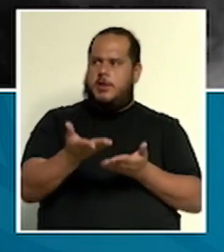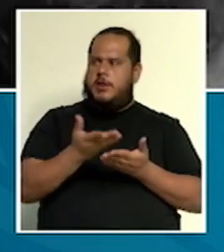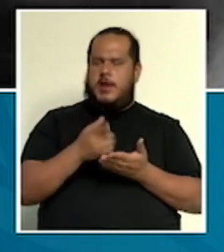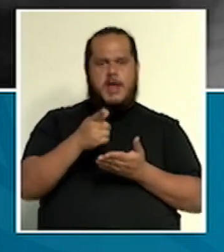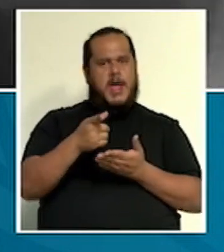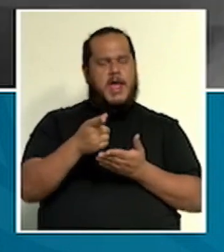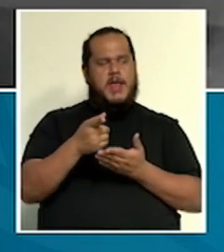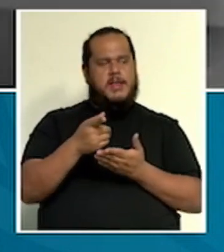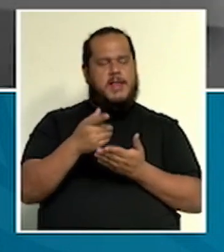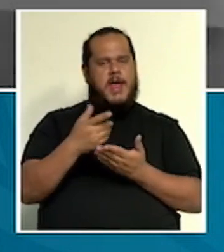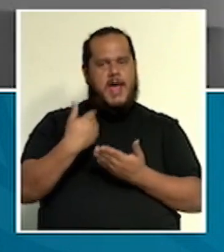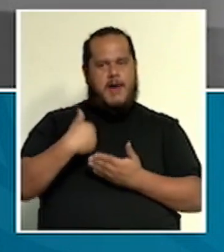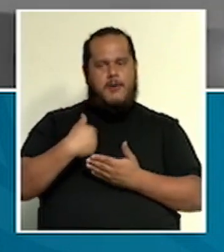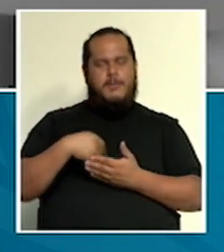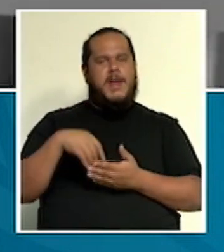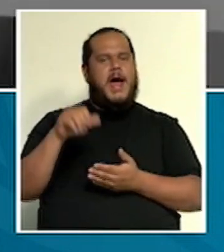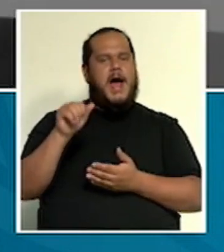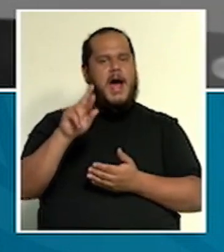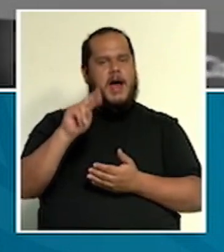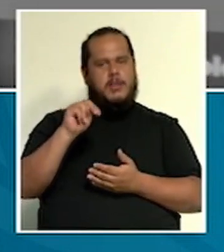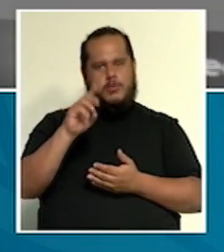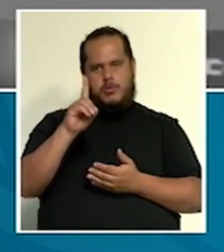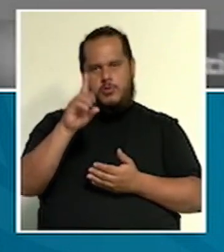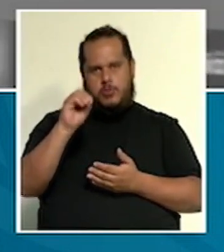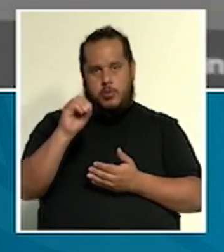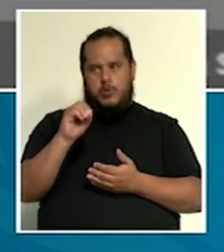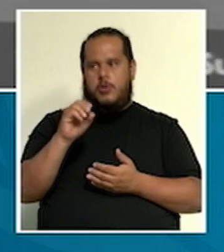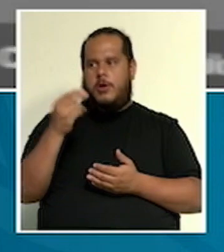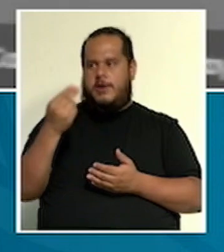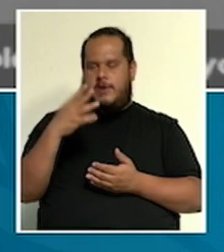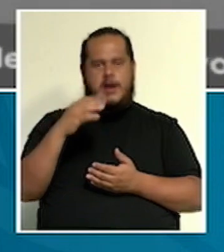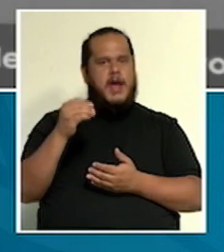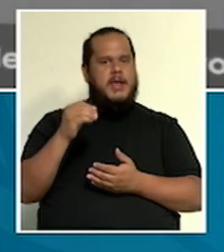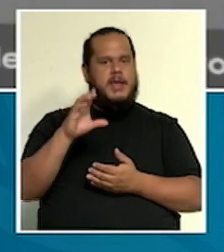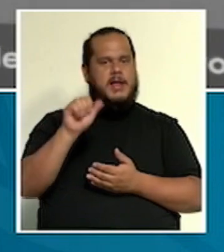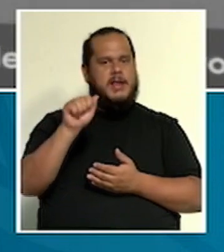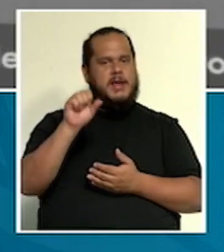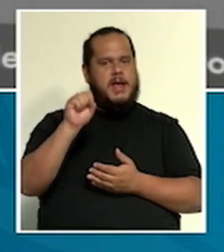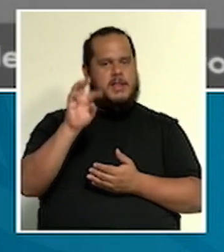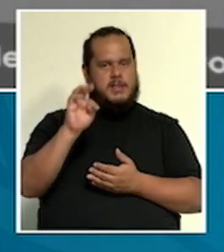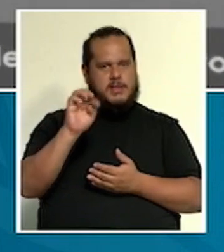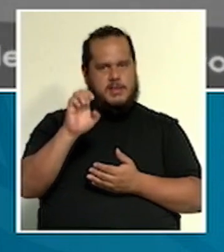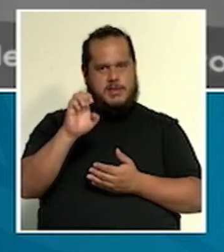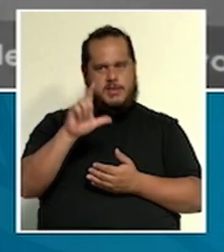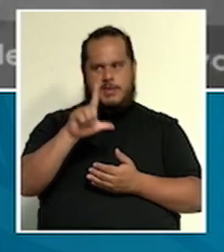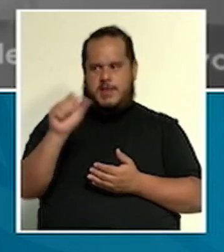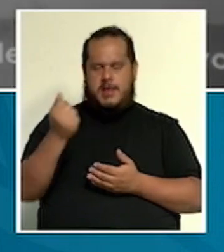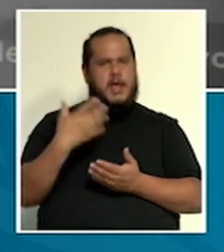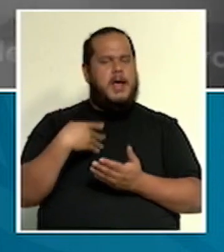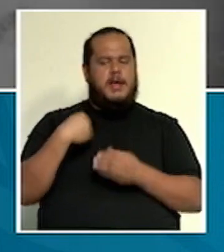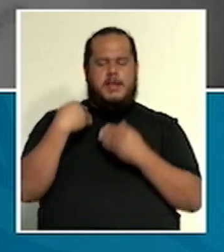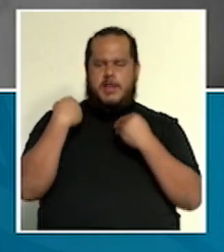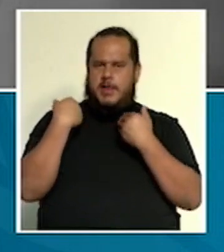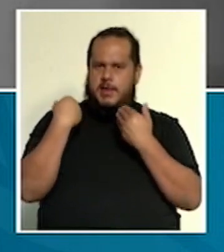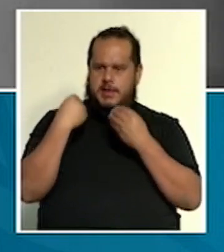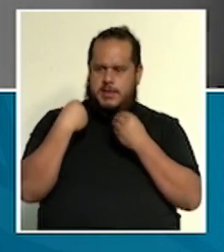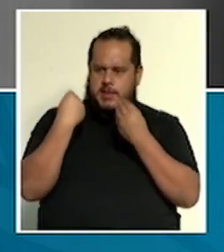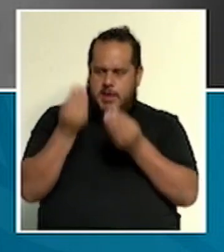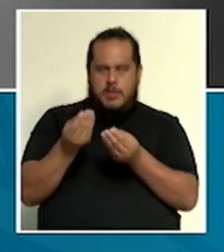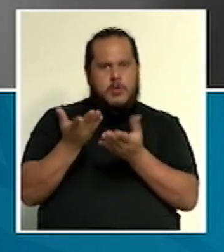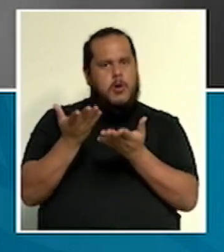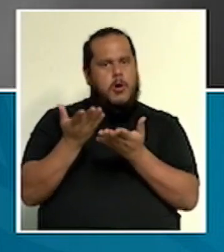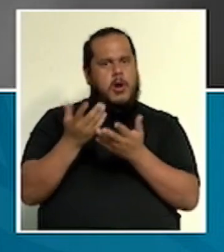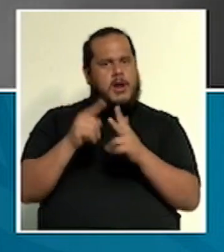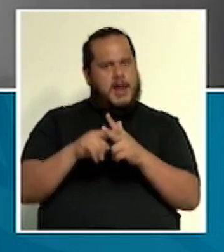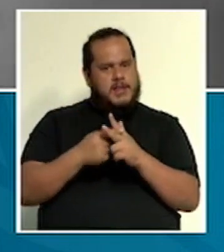figura de don Arnoldo Herrera y del Castella, que dejó una huella tan intensa en toda la